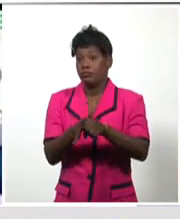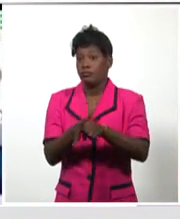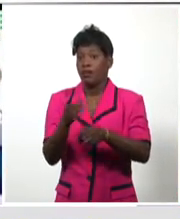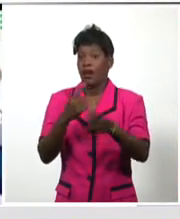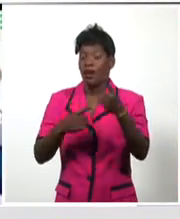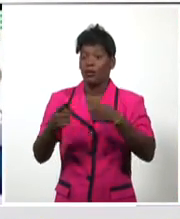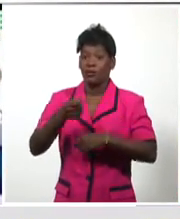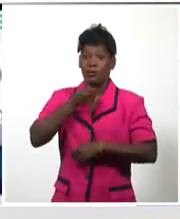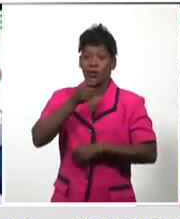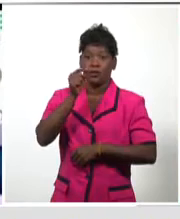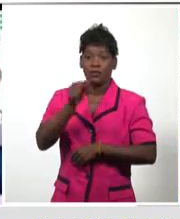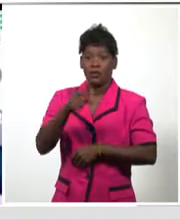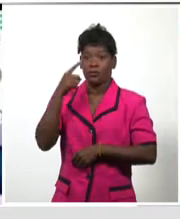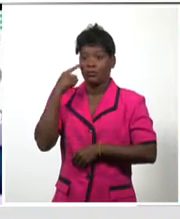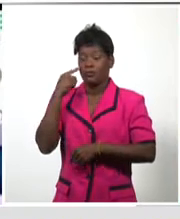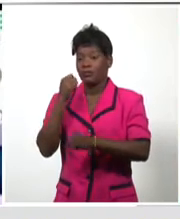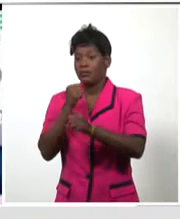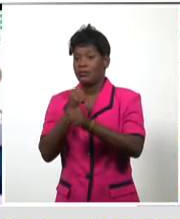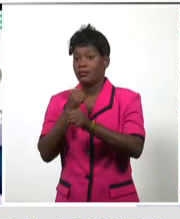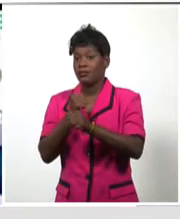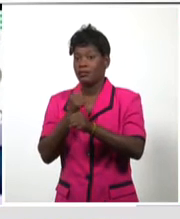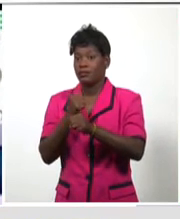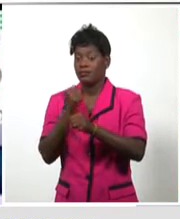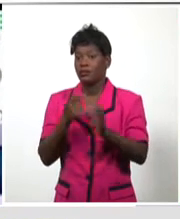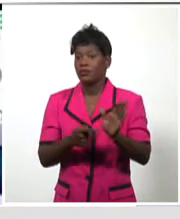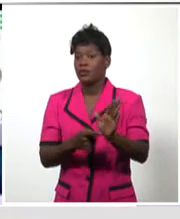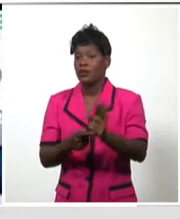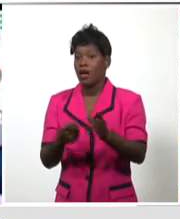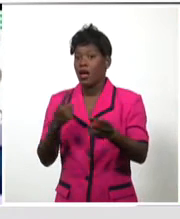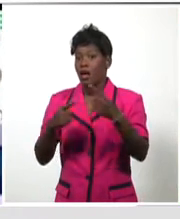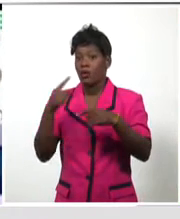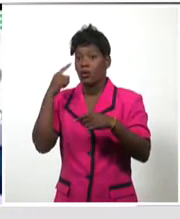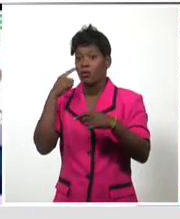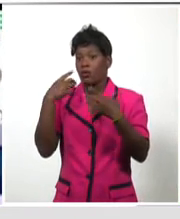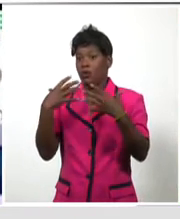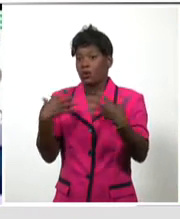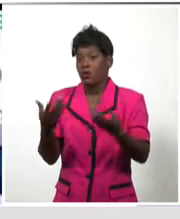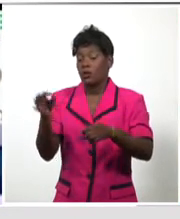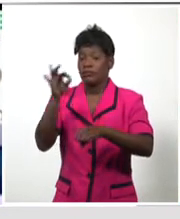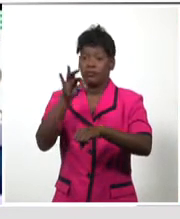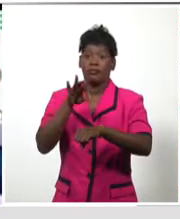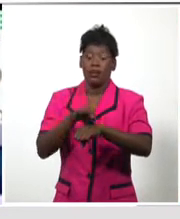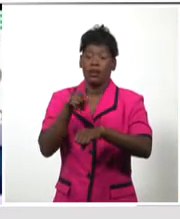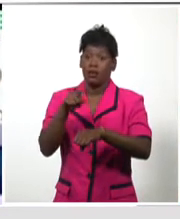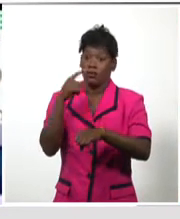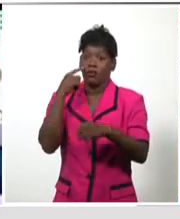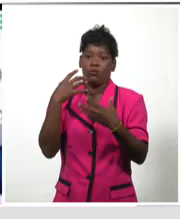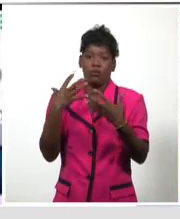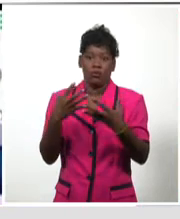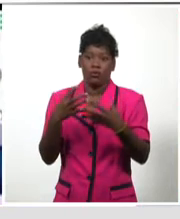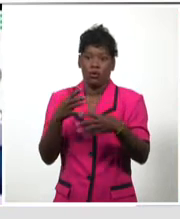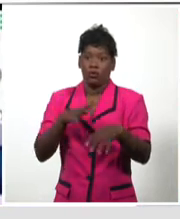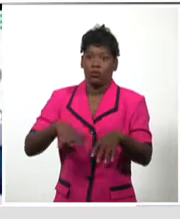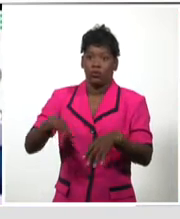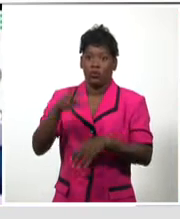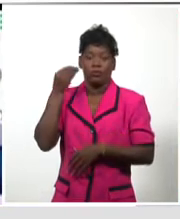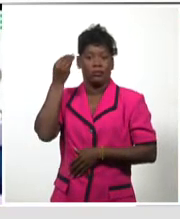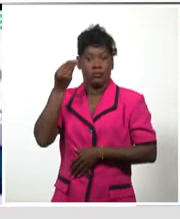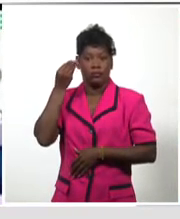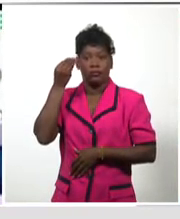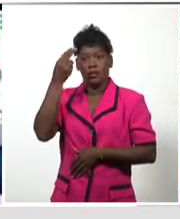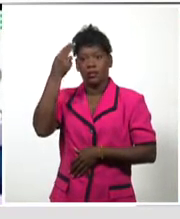mostrándonos también lo que preocupa el dengue. Bueno, es que sí, el dengue preocupa, es una enfermedad que preocupa muchísimo a todo el sistema de salud cubano